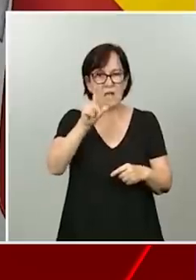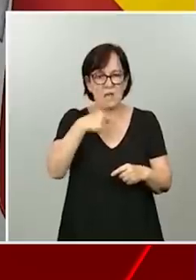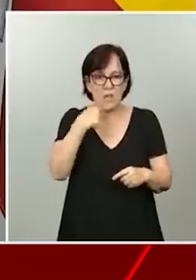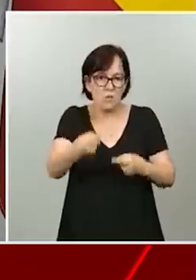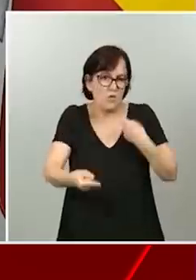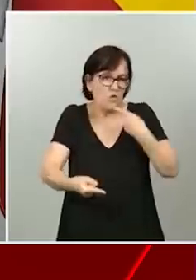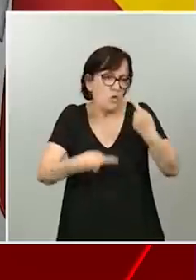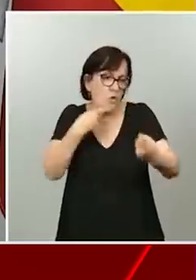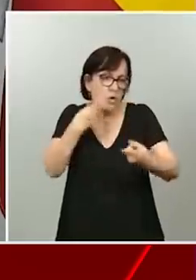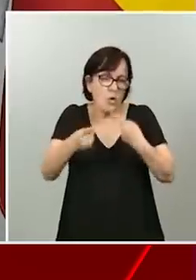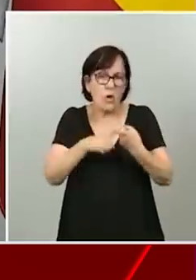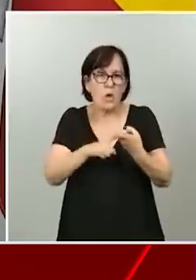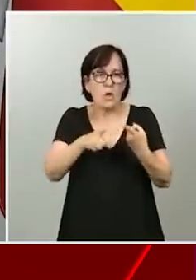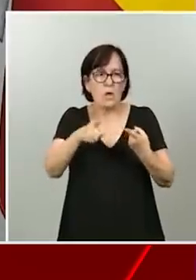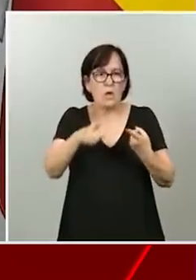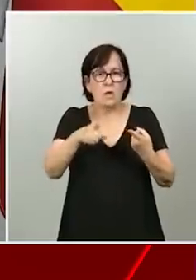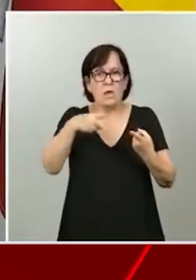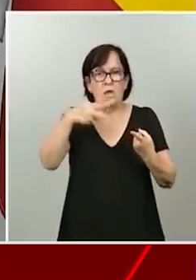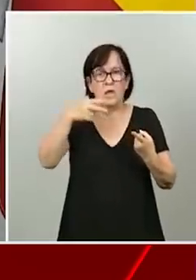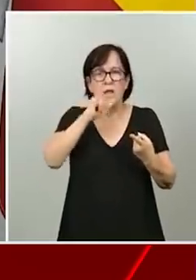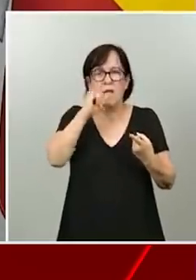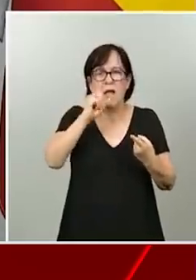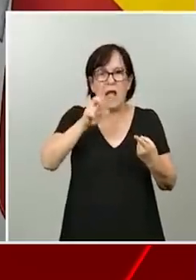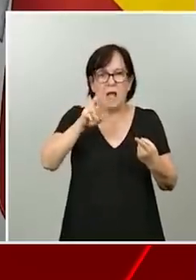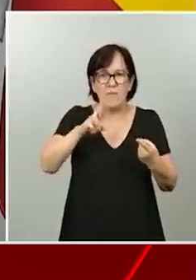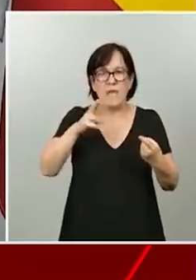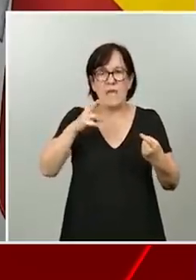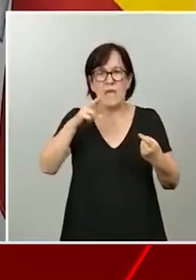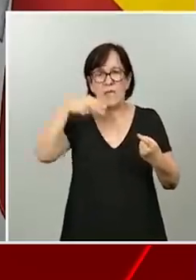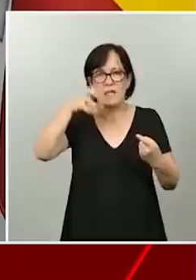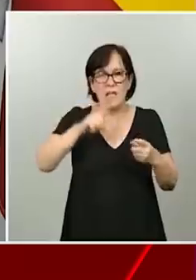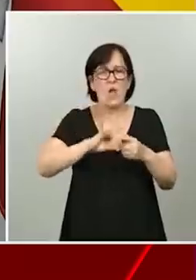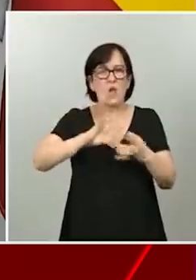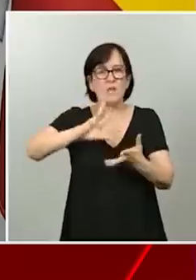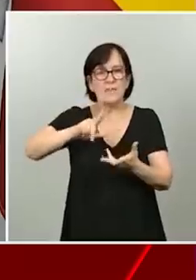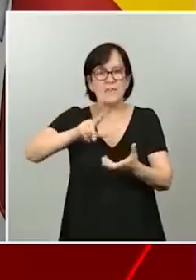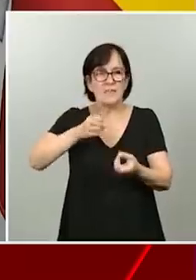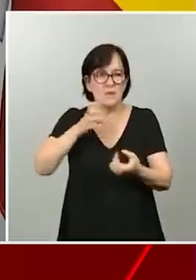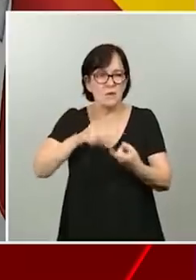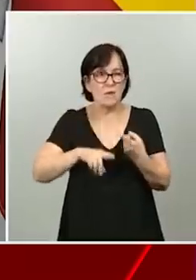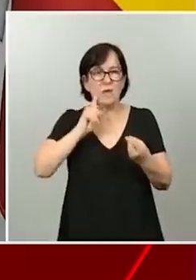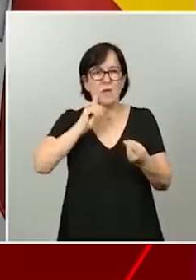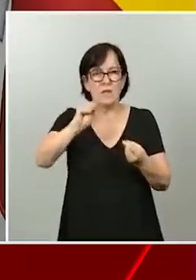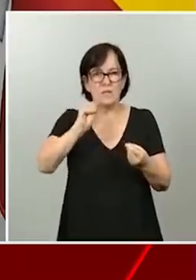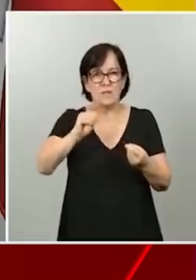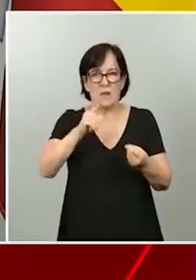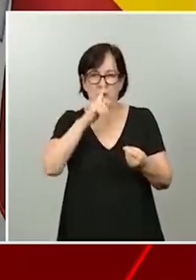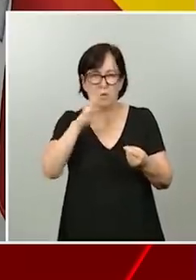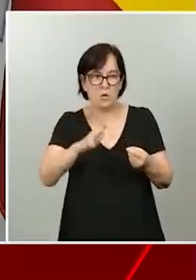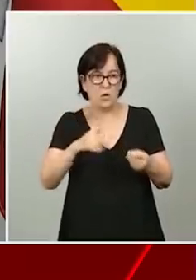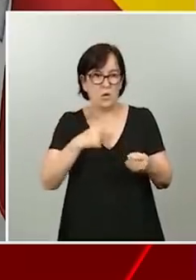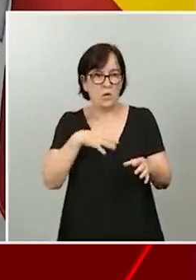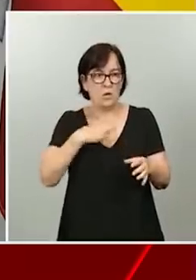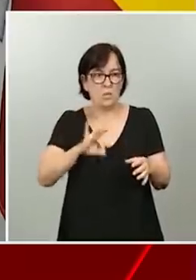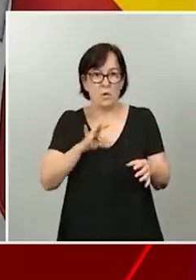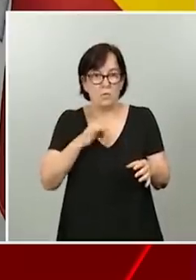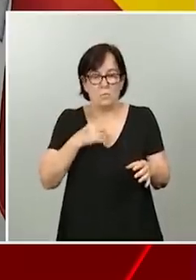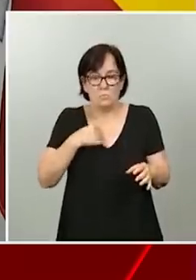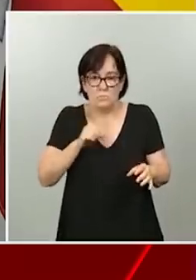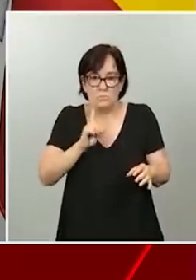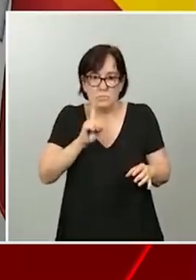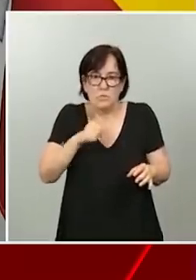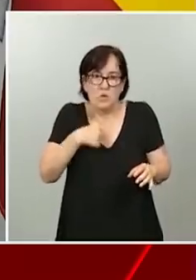en todos los baremos negativos, en todos los lo que son los indicadores de la catástrofe. Somos los primeros, y somos los